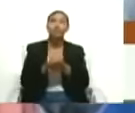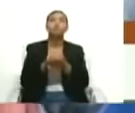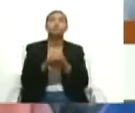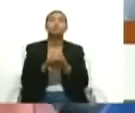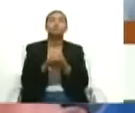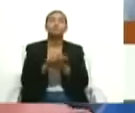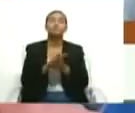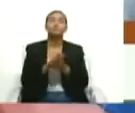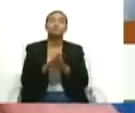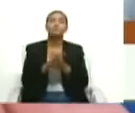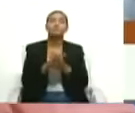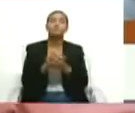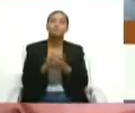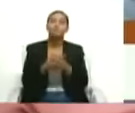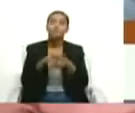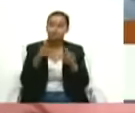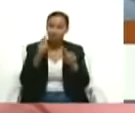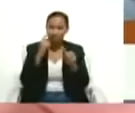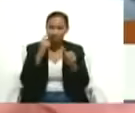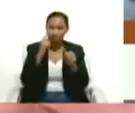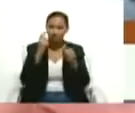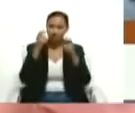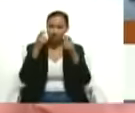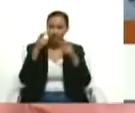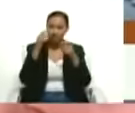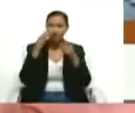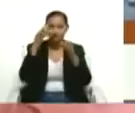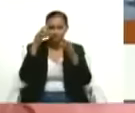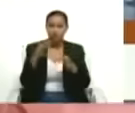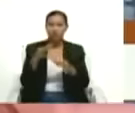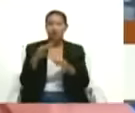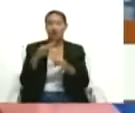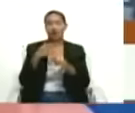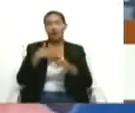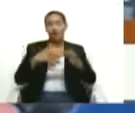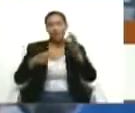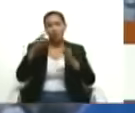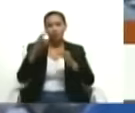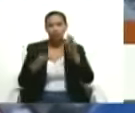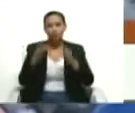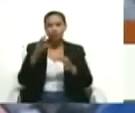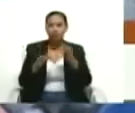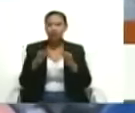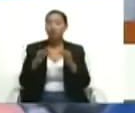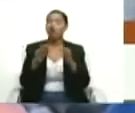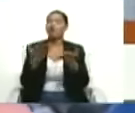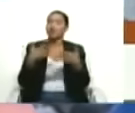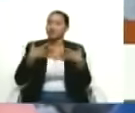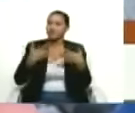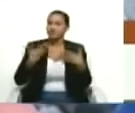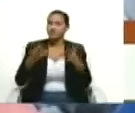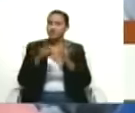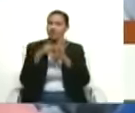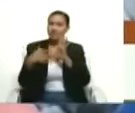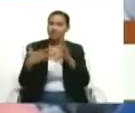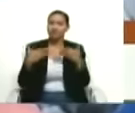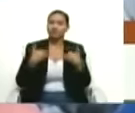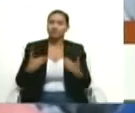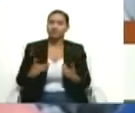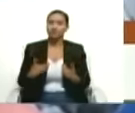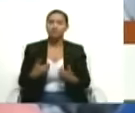transformación de seguridad, de garantía de justicia, de goce de los derechos humanos,